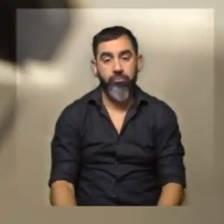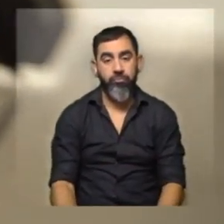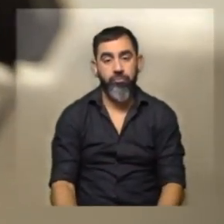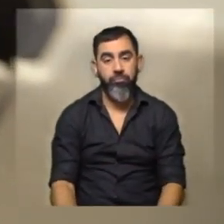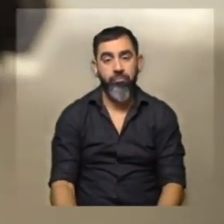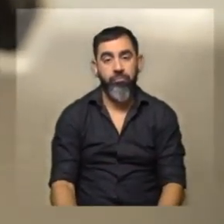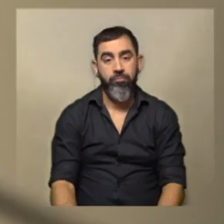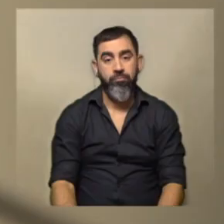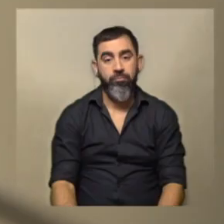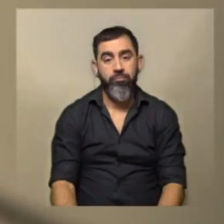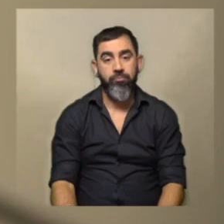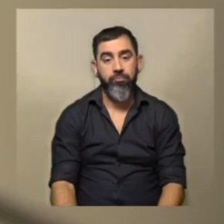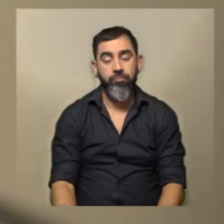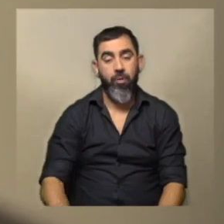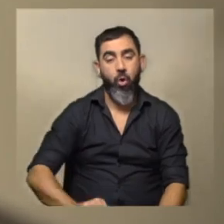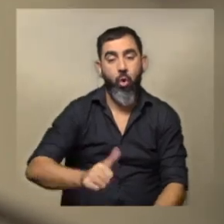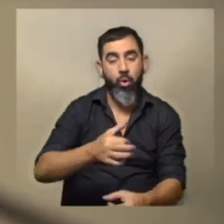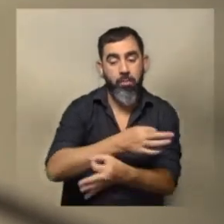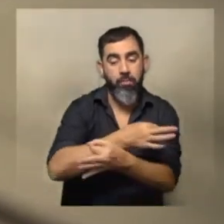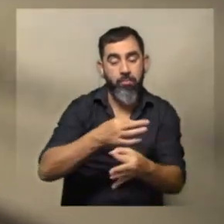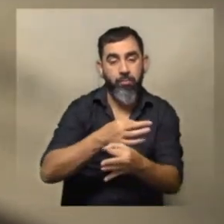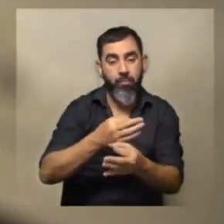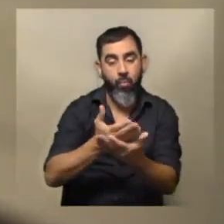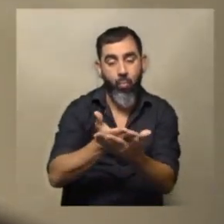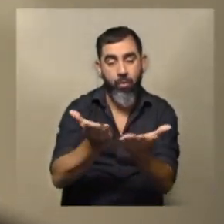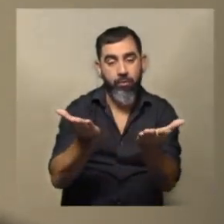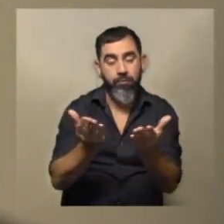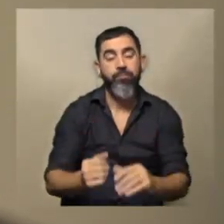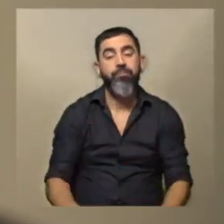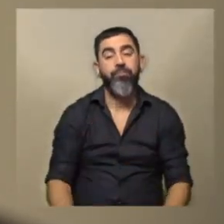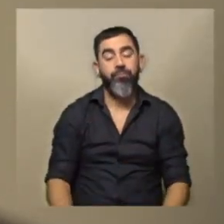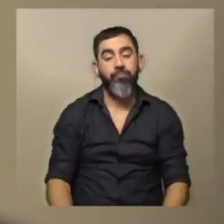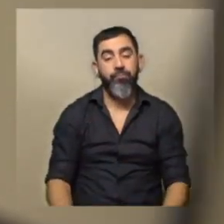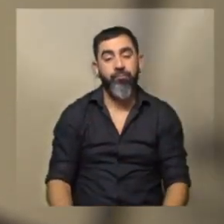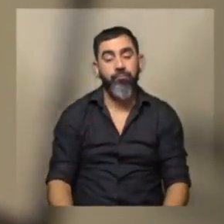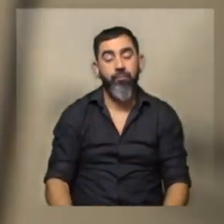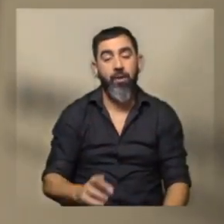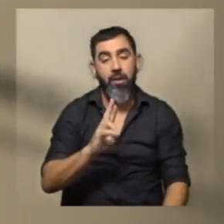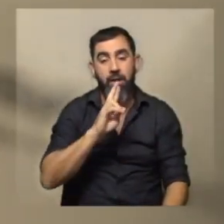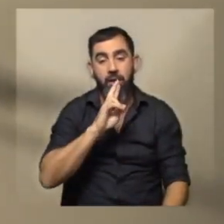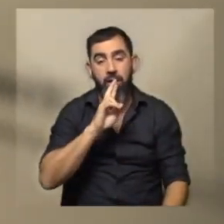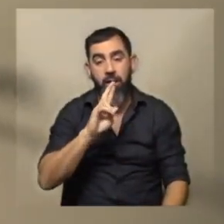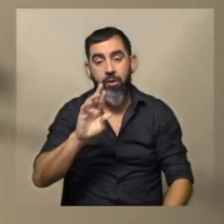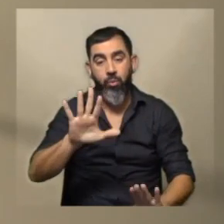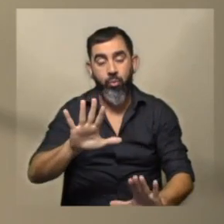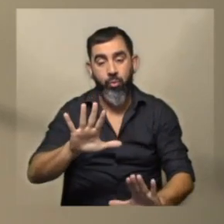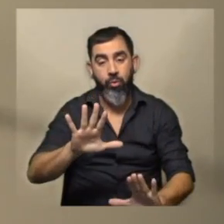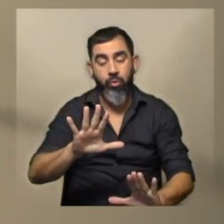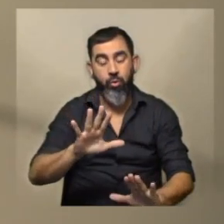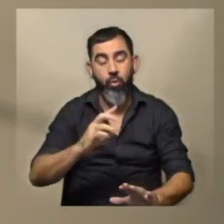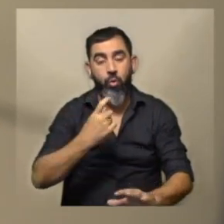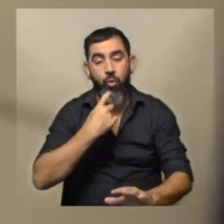bien y obtener correctamente un espectro, y el resultado del espectro